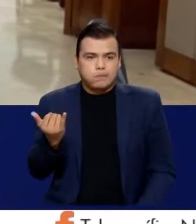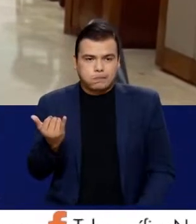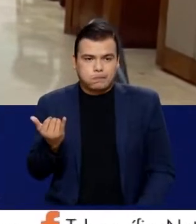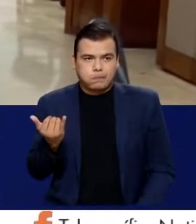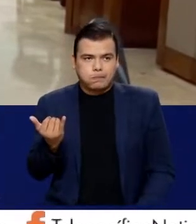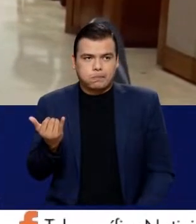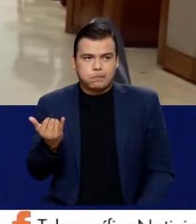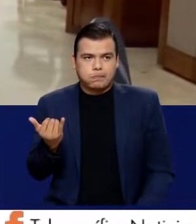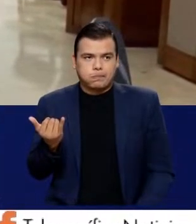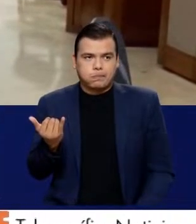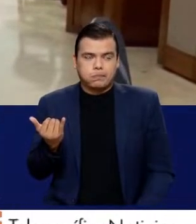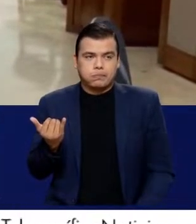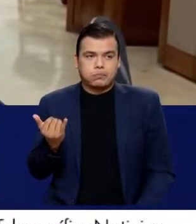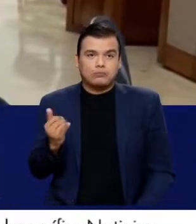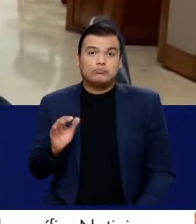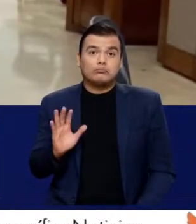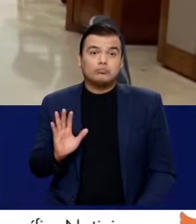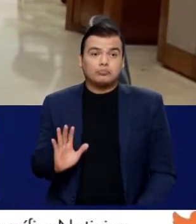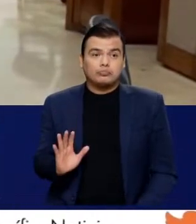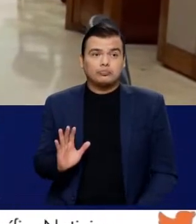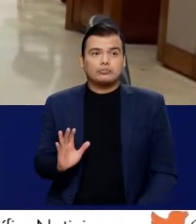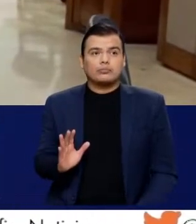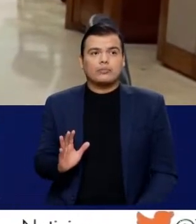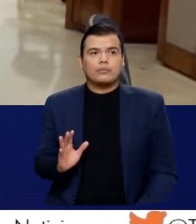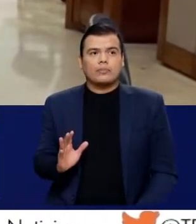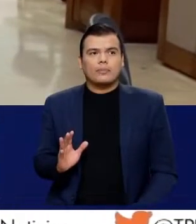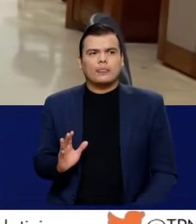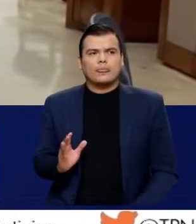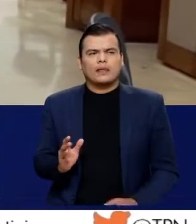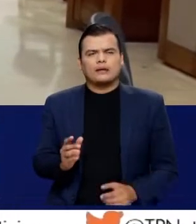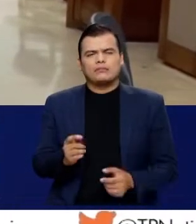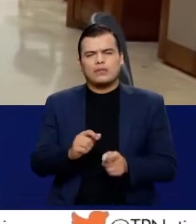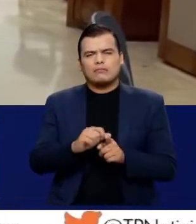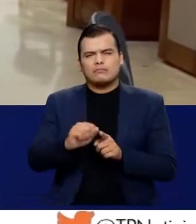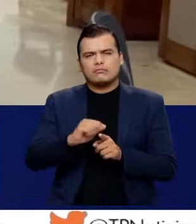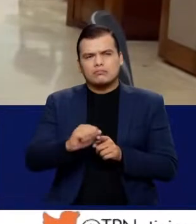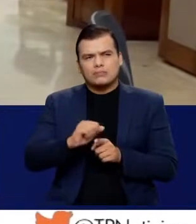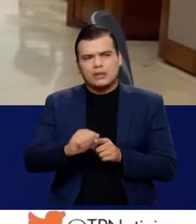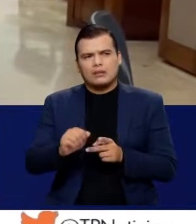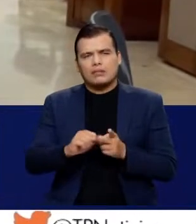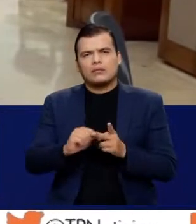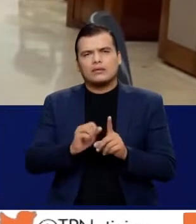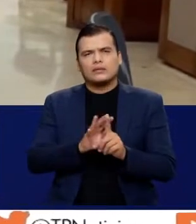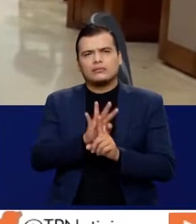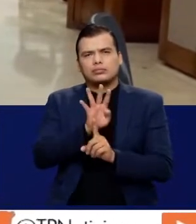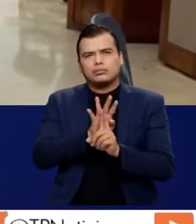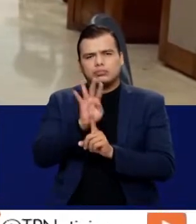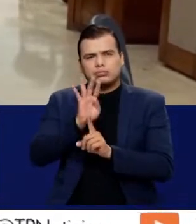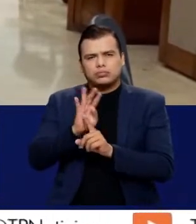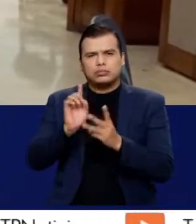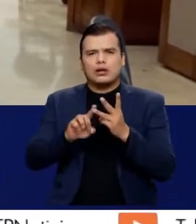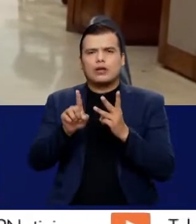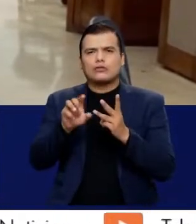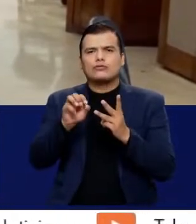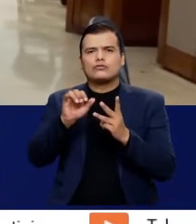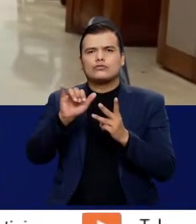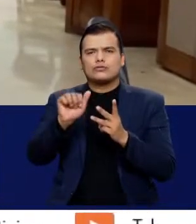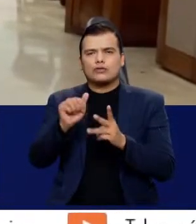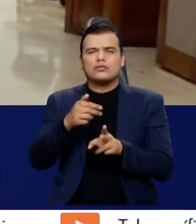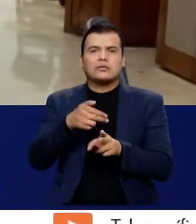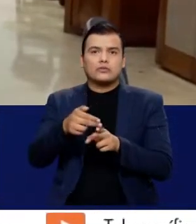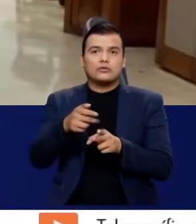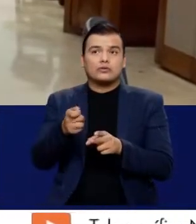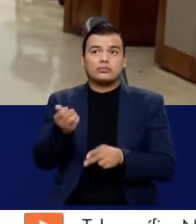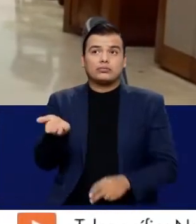algunas en algunas semanas las compras de corto plazo de maíz de trigo y de soya así podrían encarecerse y eso se